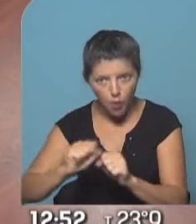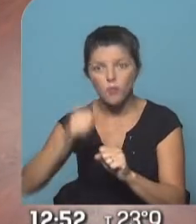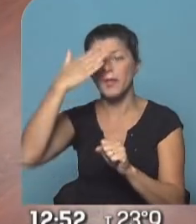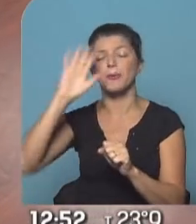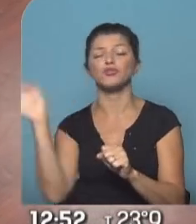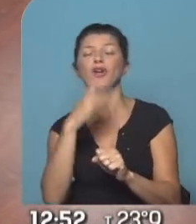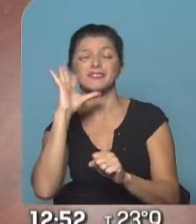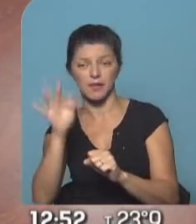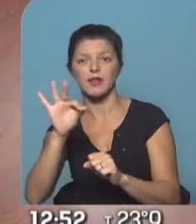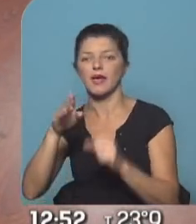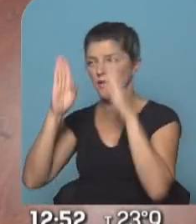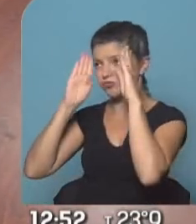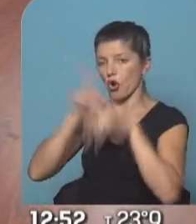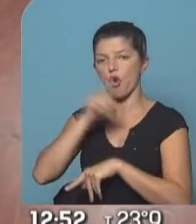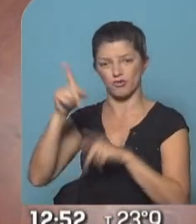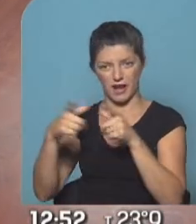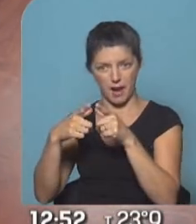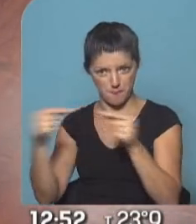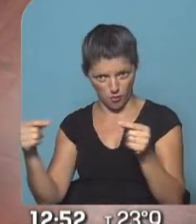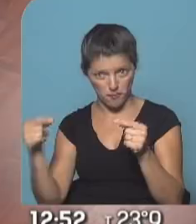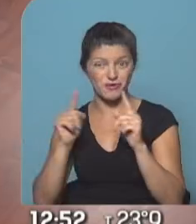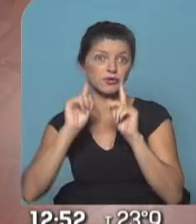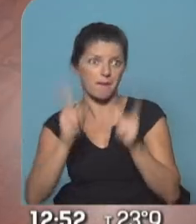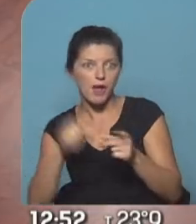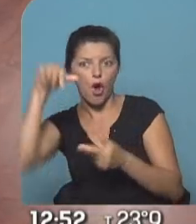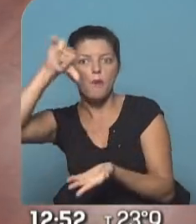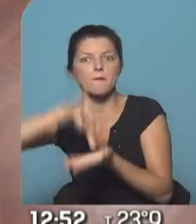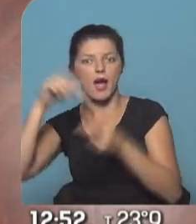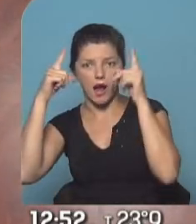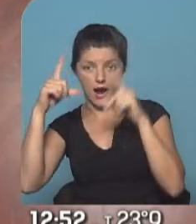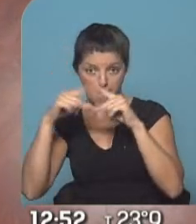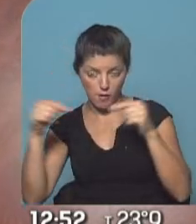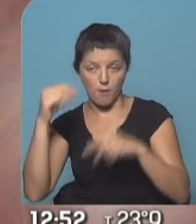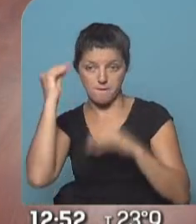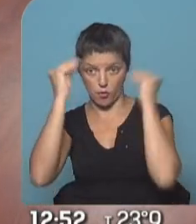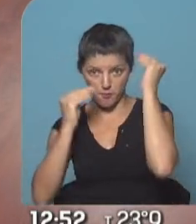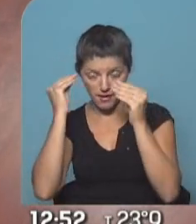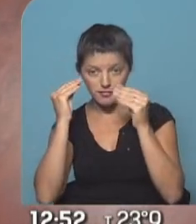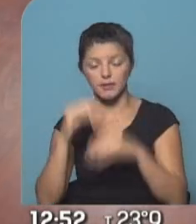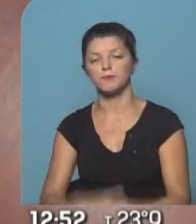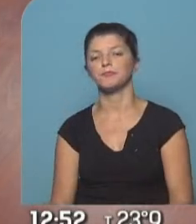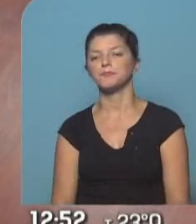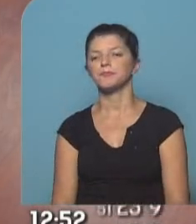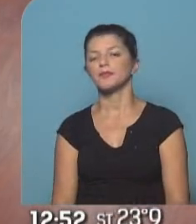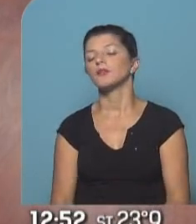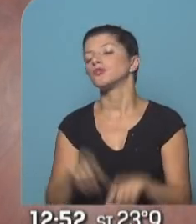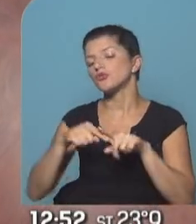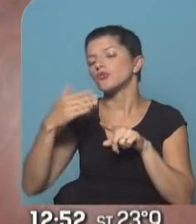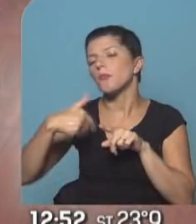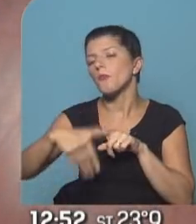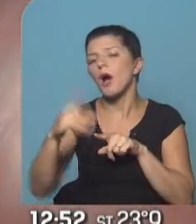veces se apeló en el pasado, bueno, digamos que es motivo de distensión. Esto será en febrero